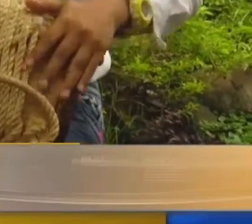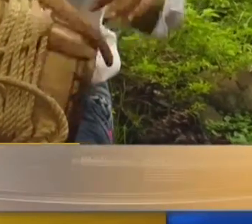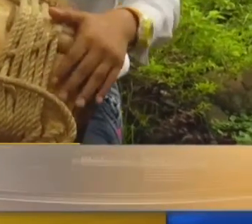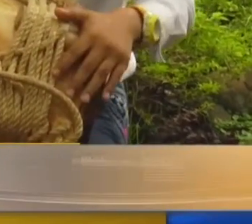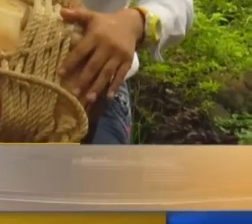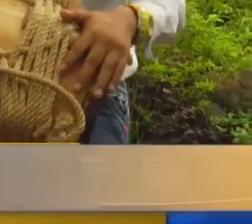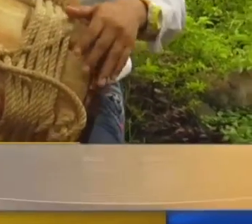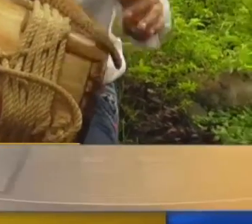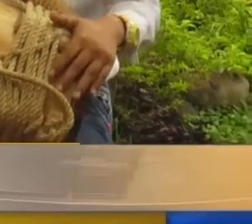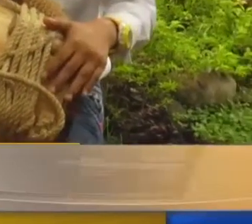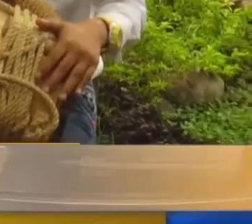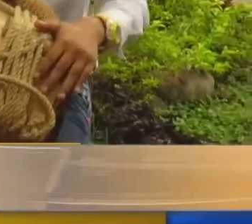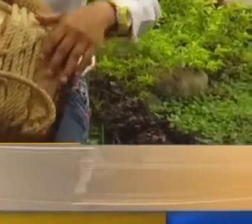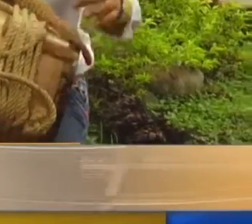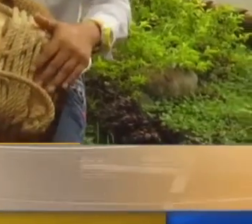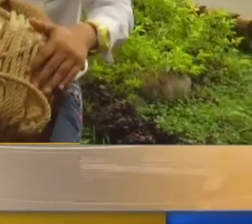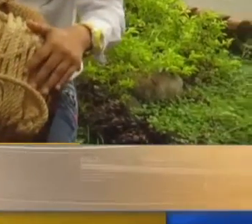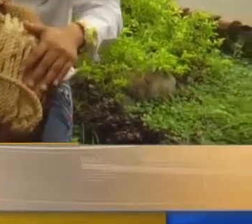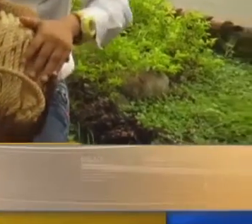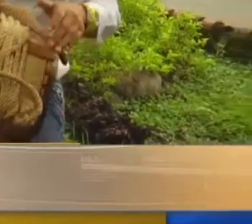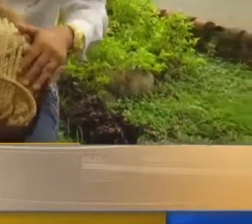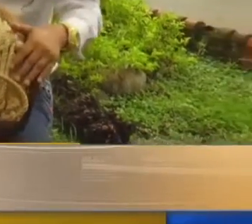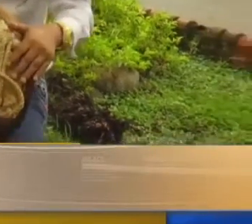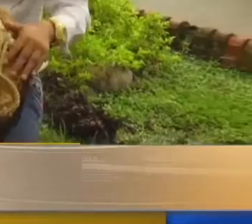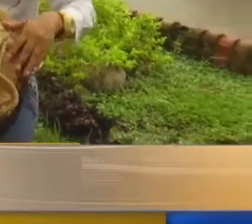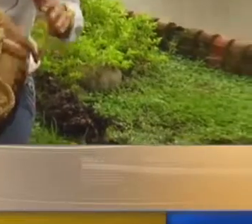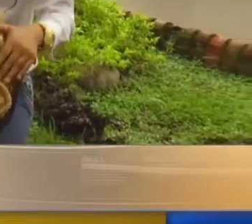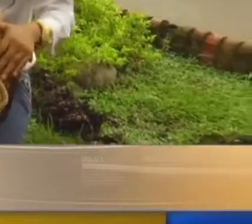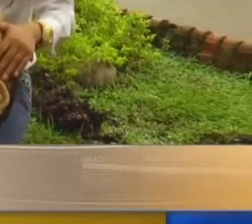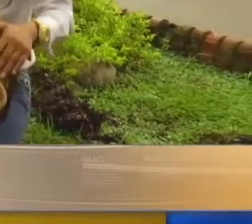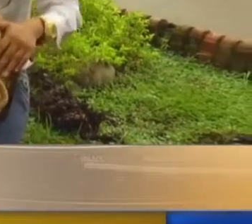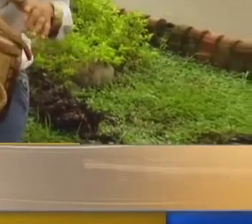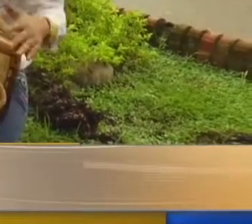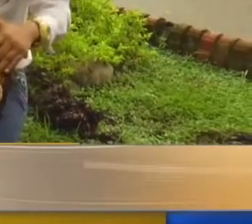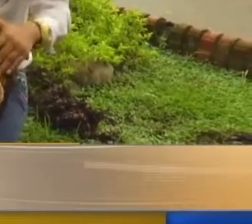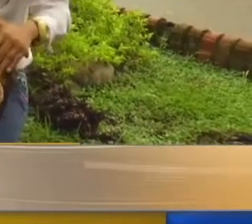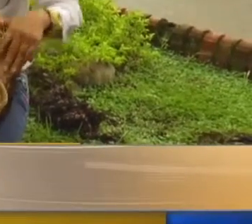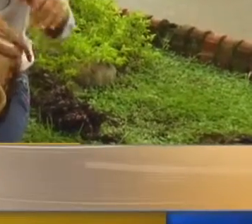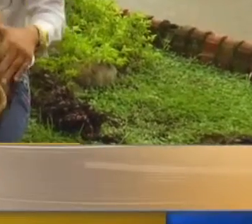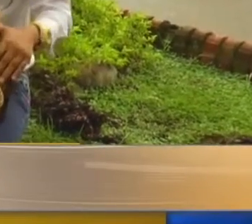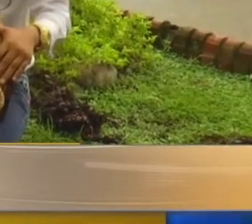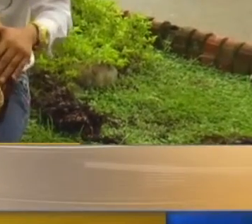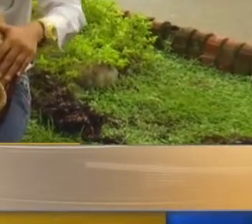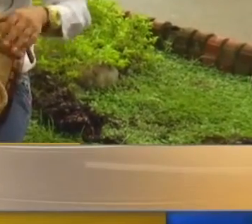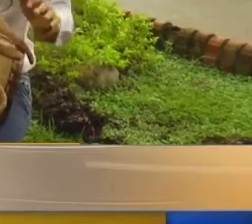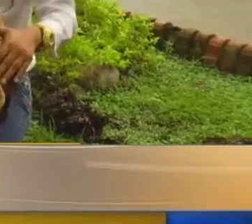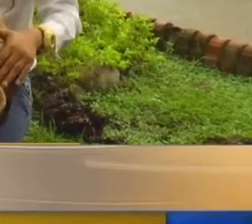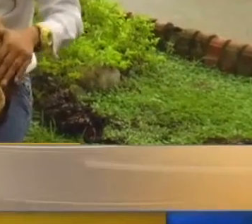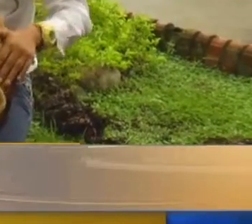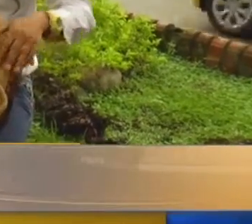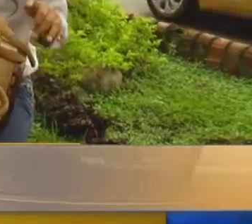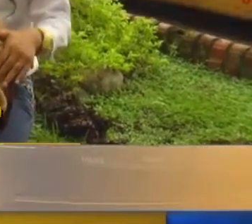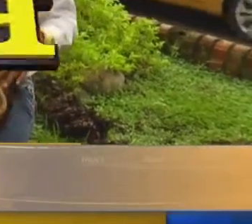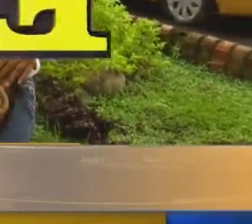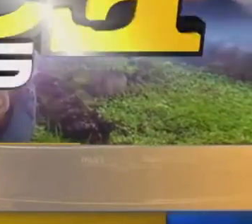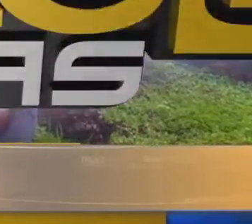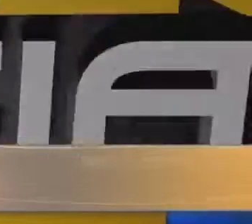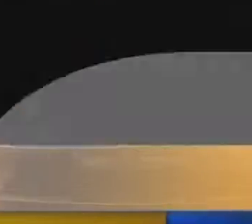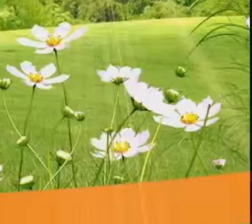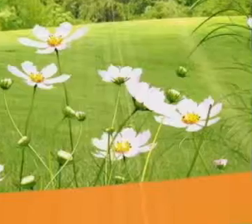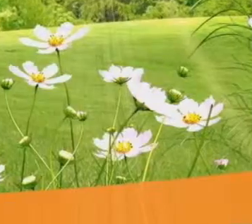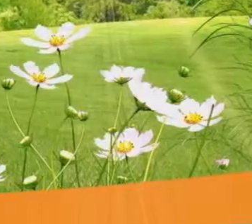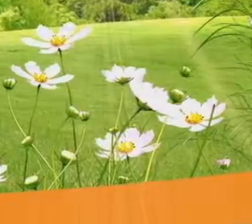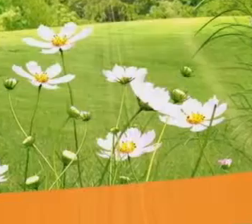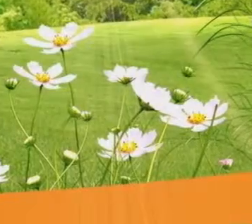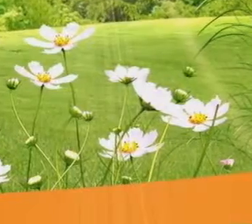Corporación Manitas Alegres desarrolla proceso de formación artística en el nororiente de la ciudad. Cerca de 20 niños aprenden de folclore al ritmo de